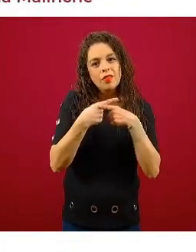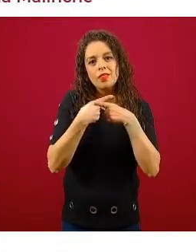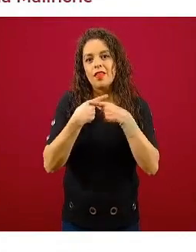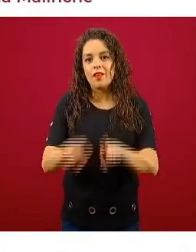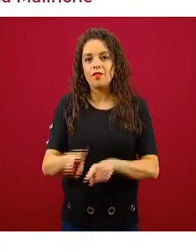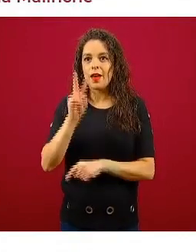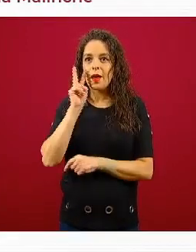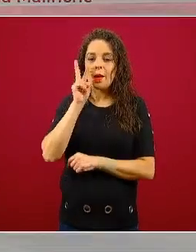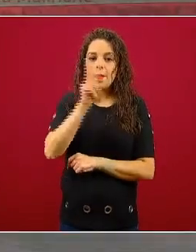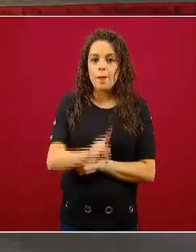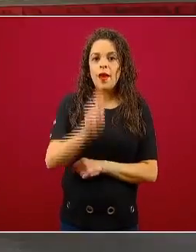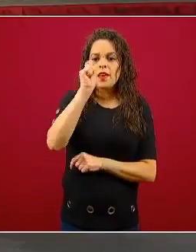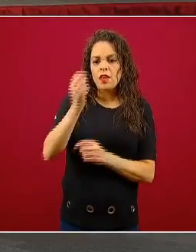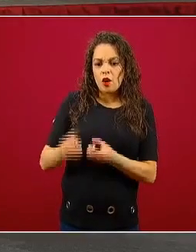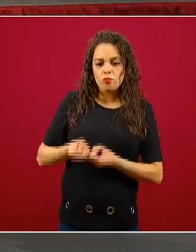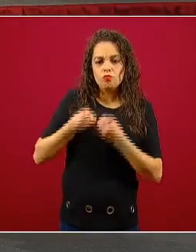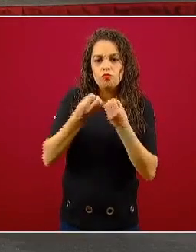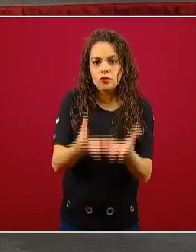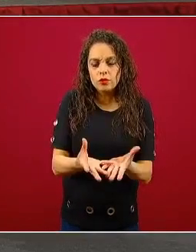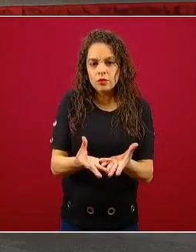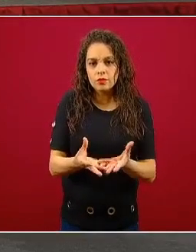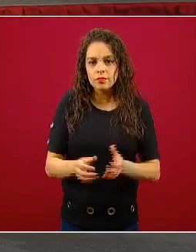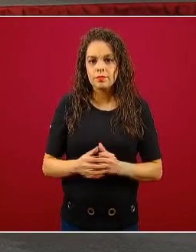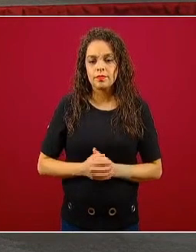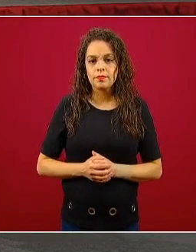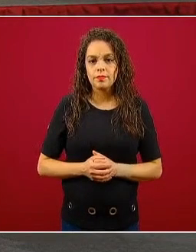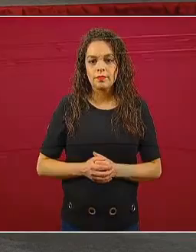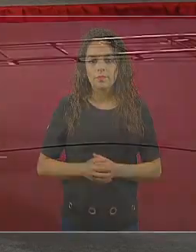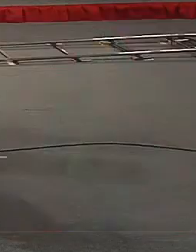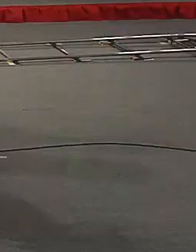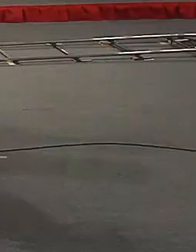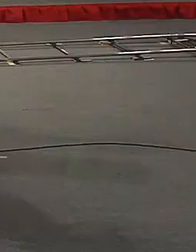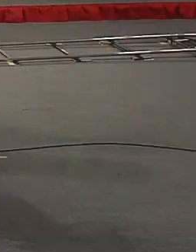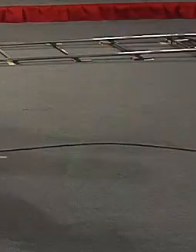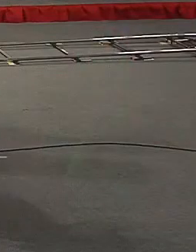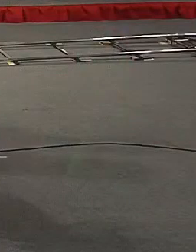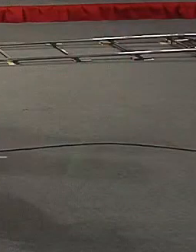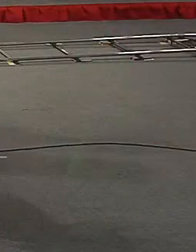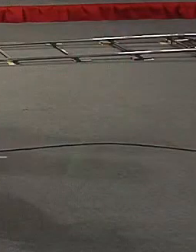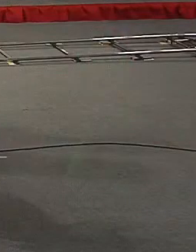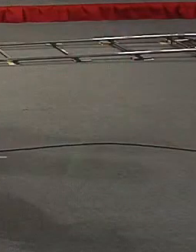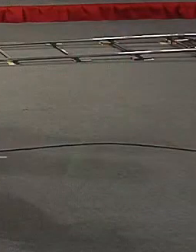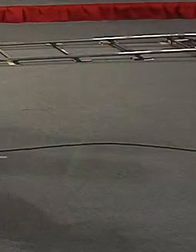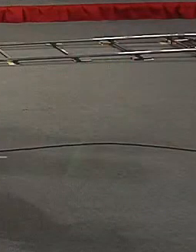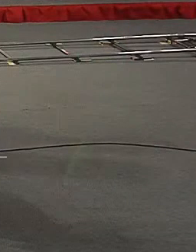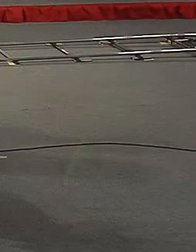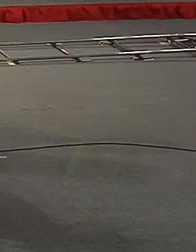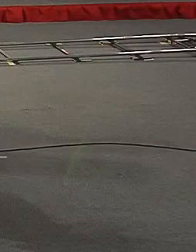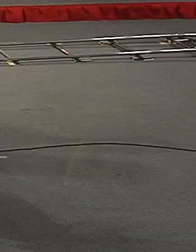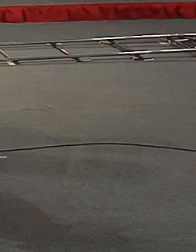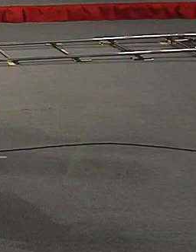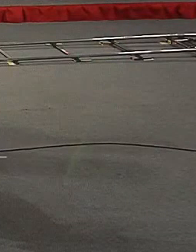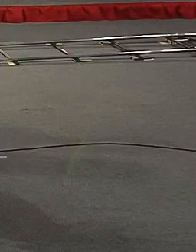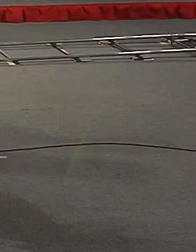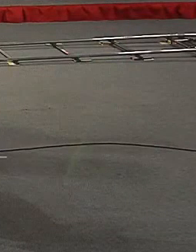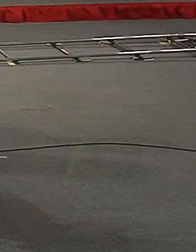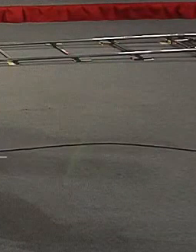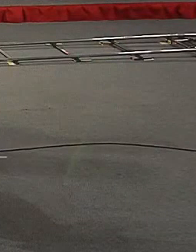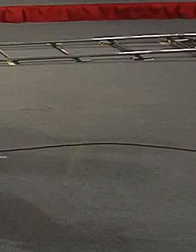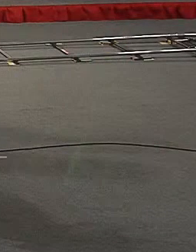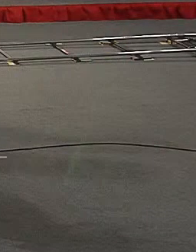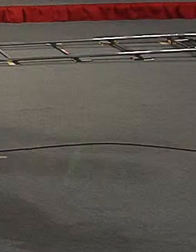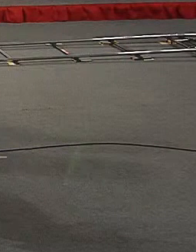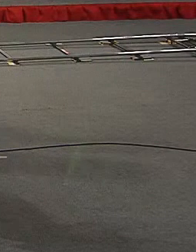donaron por parte de Participant, que es la parte de responsabilidad social de la película